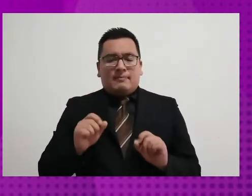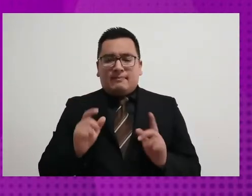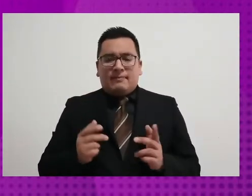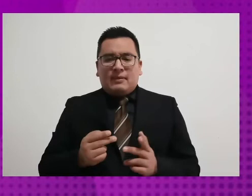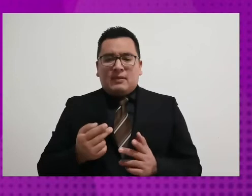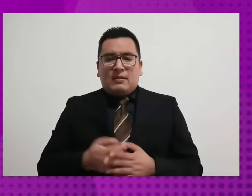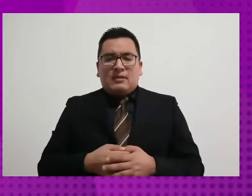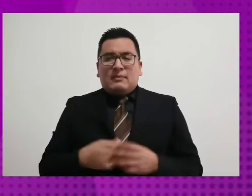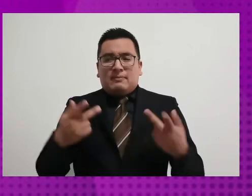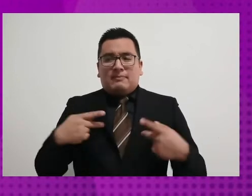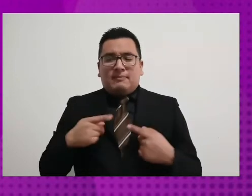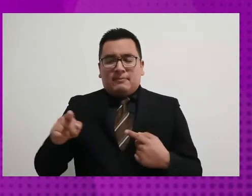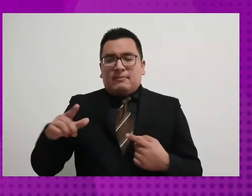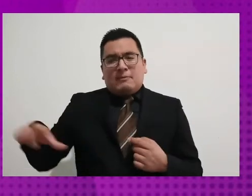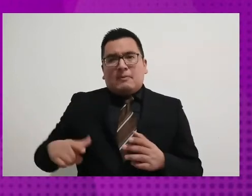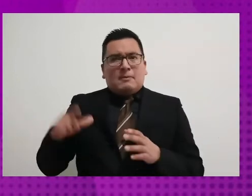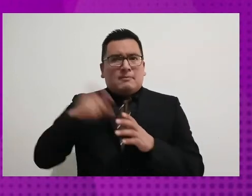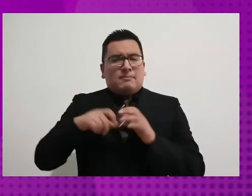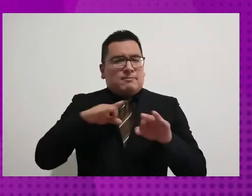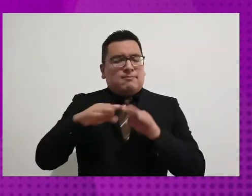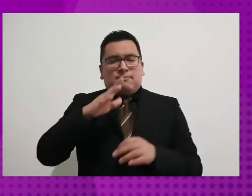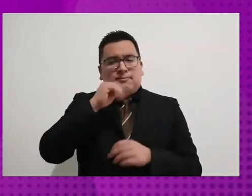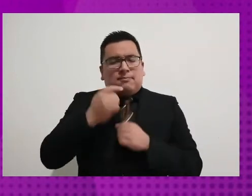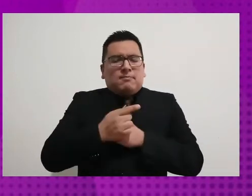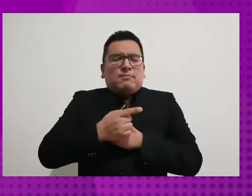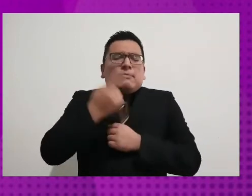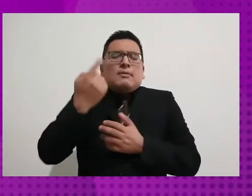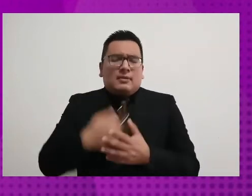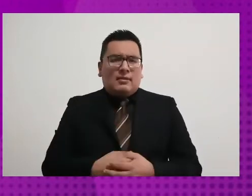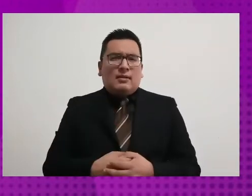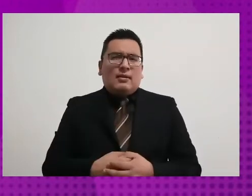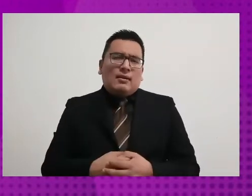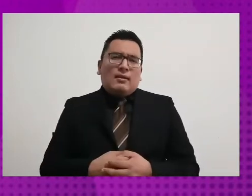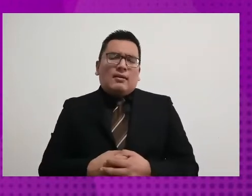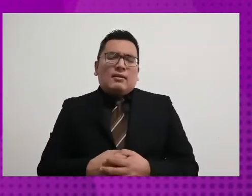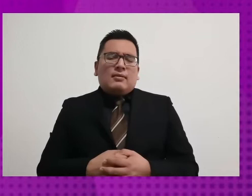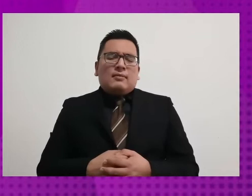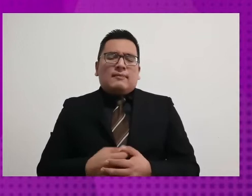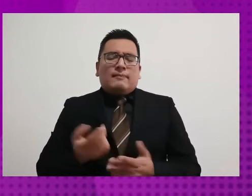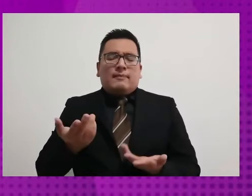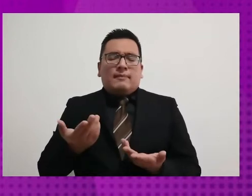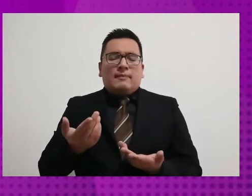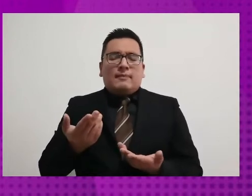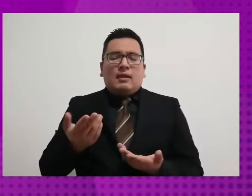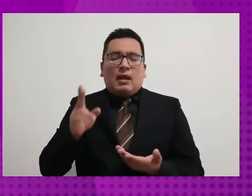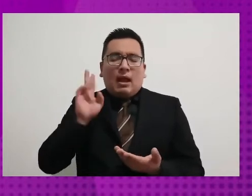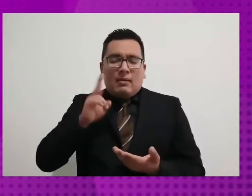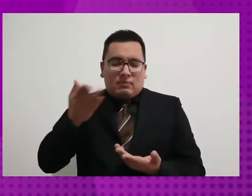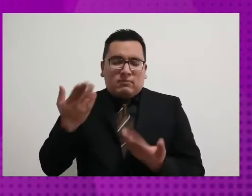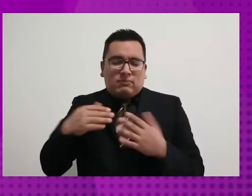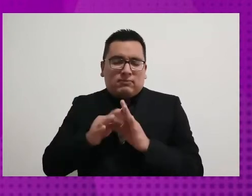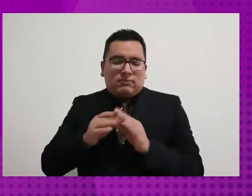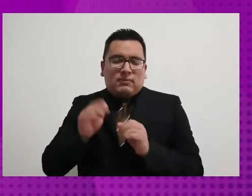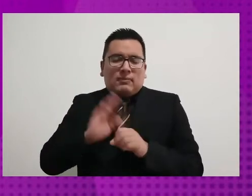este requisito de inelegibilidad. La pregunta es si el registro, que así lo entiendo, pero me gustaría que